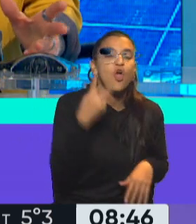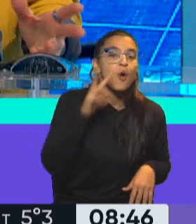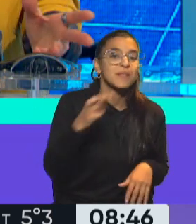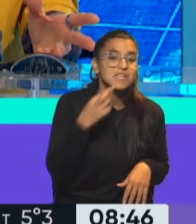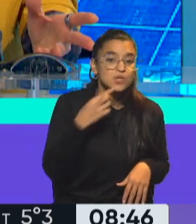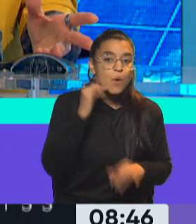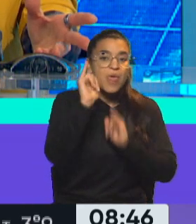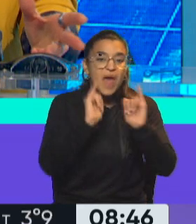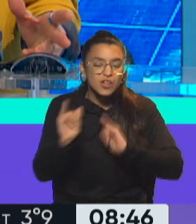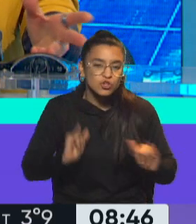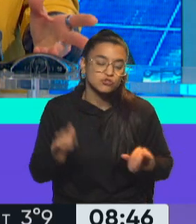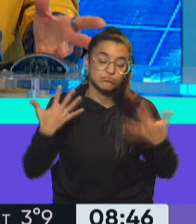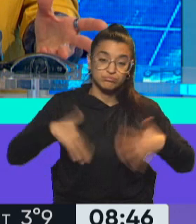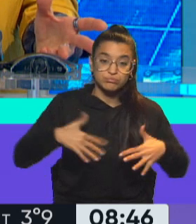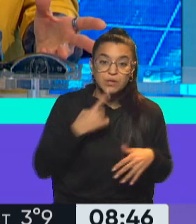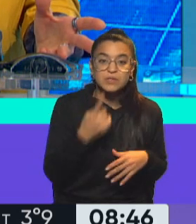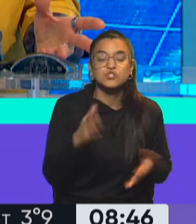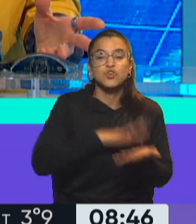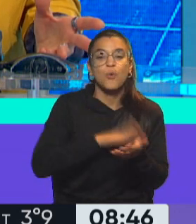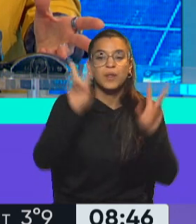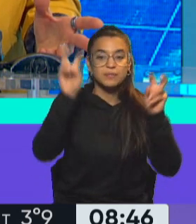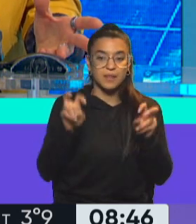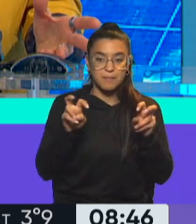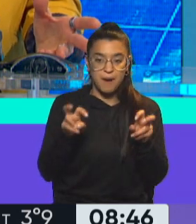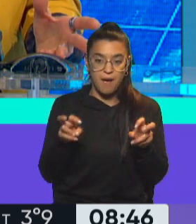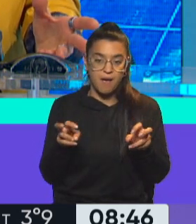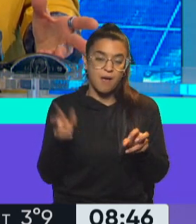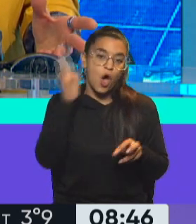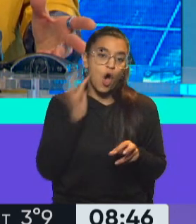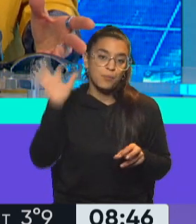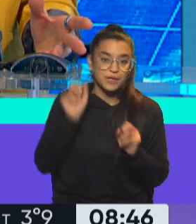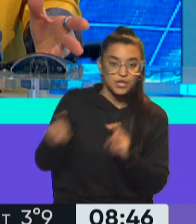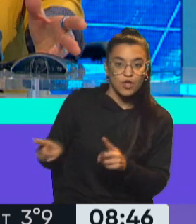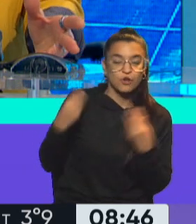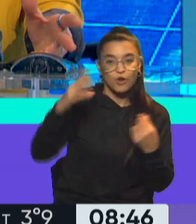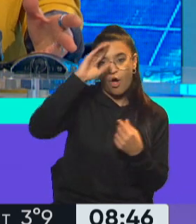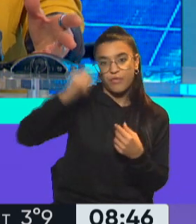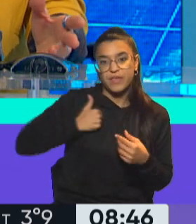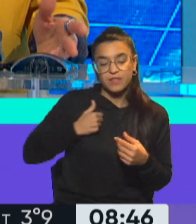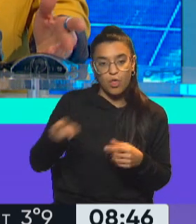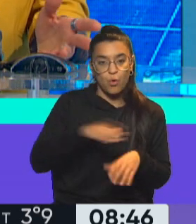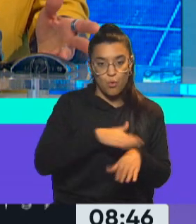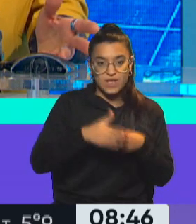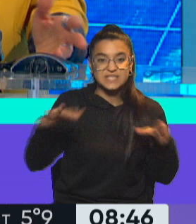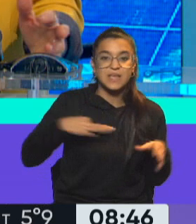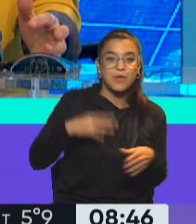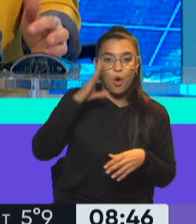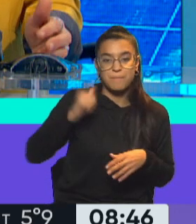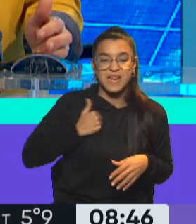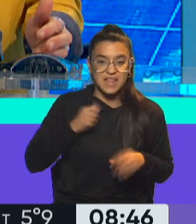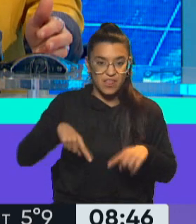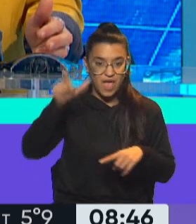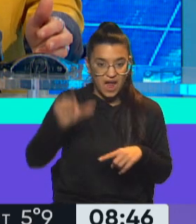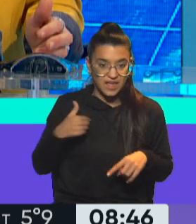datos llamativos, digo, en cuanto a la posición precisamente respecto a lo que fue la dictadura cívico-militar genocida en la